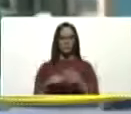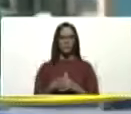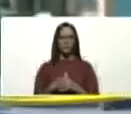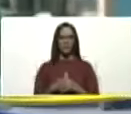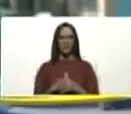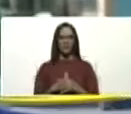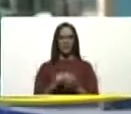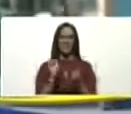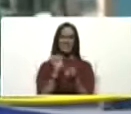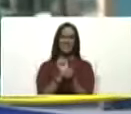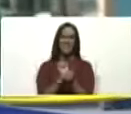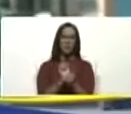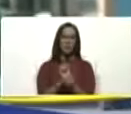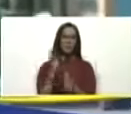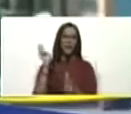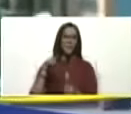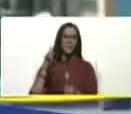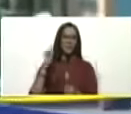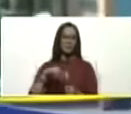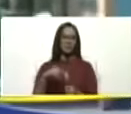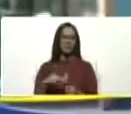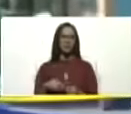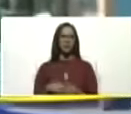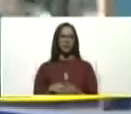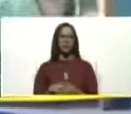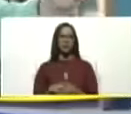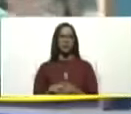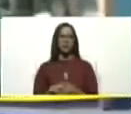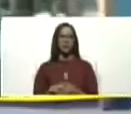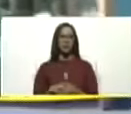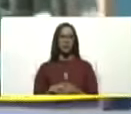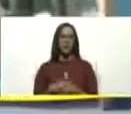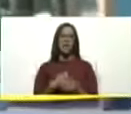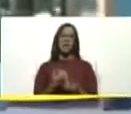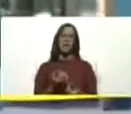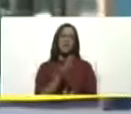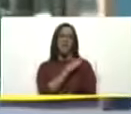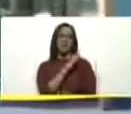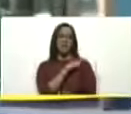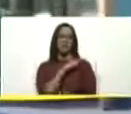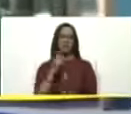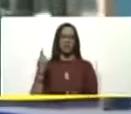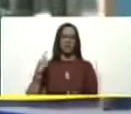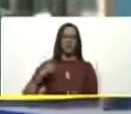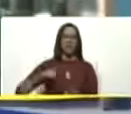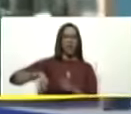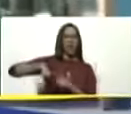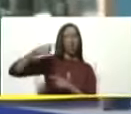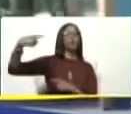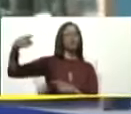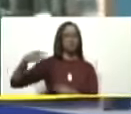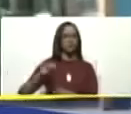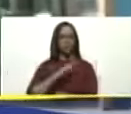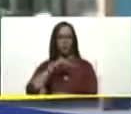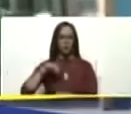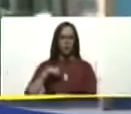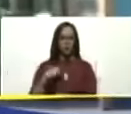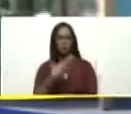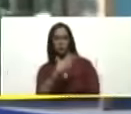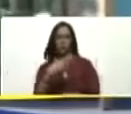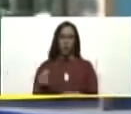Esclavos jamás. Amos tendrán otros, nosotros no. Ni amos ni